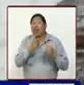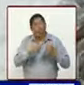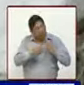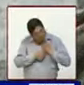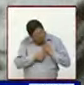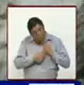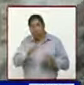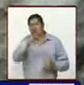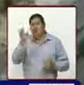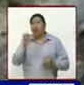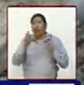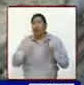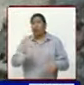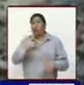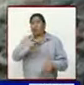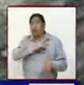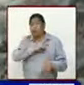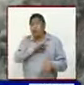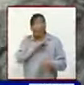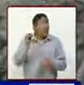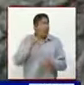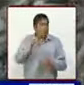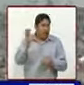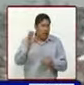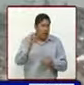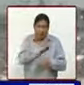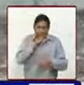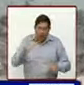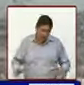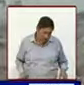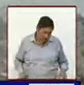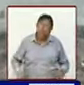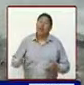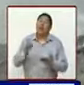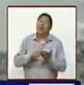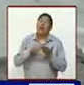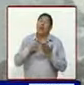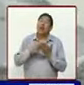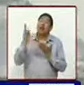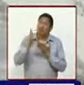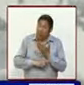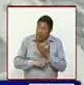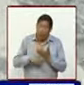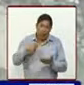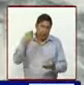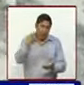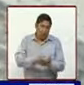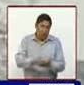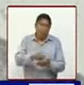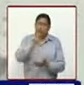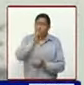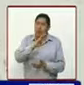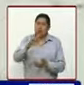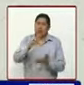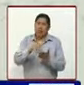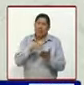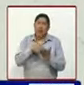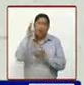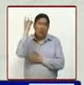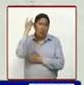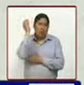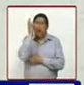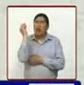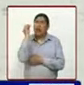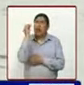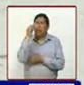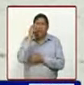500 efectivos de la Policía Nacional y 300 de la Municipalidad. Este plan tiene una inversión de 43 millones de bolivianos